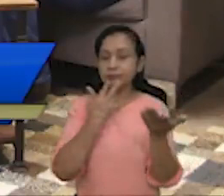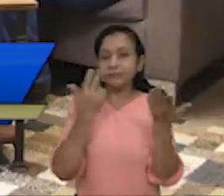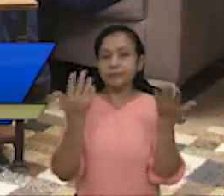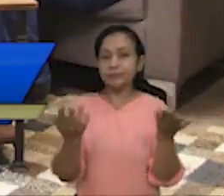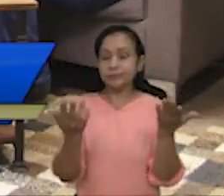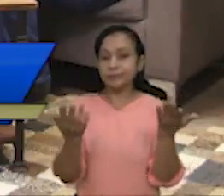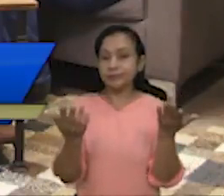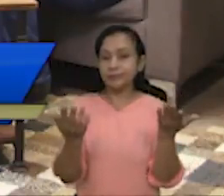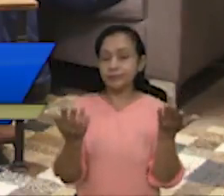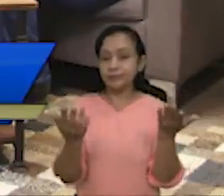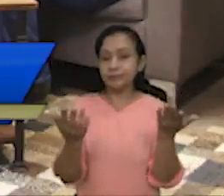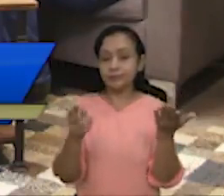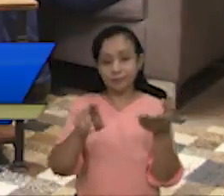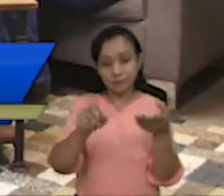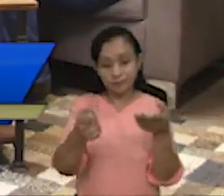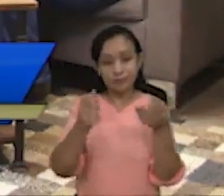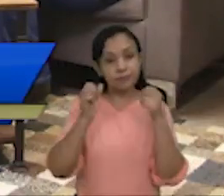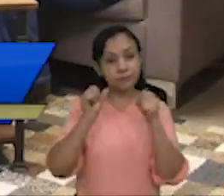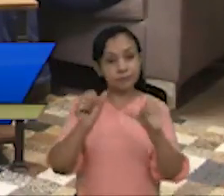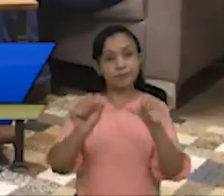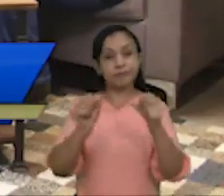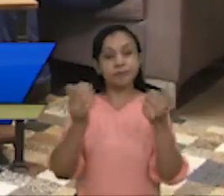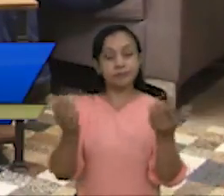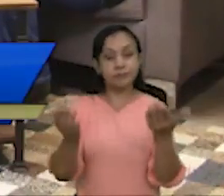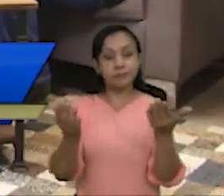Entonces, la radio sigue siendo eso, o sea,